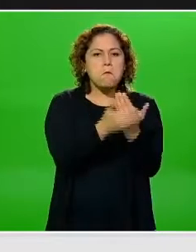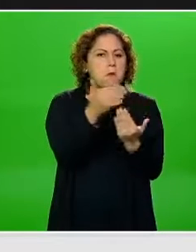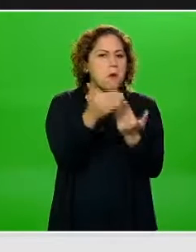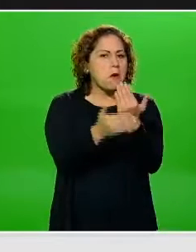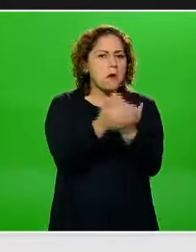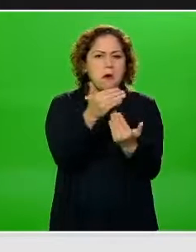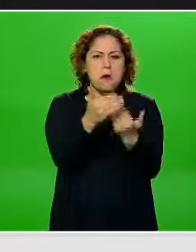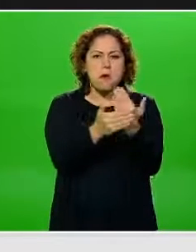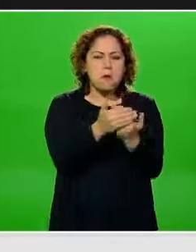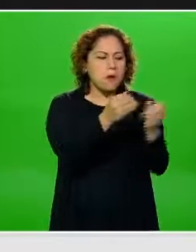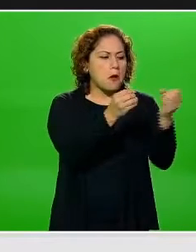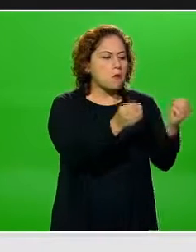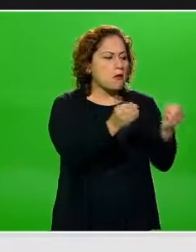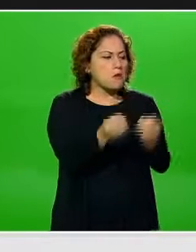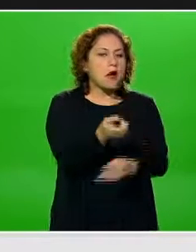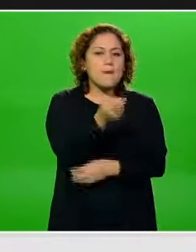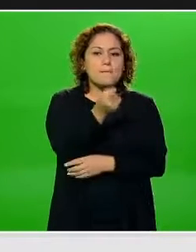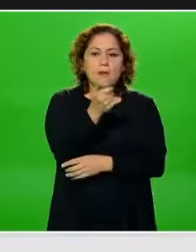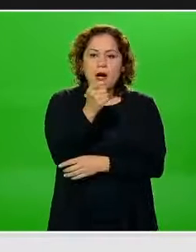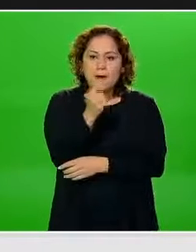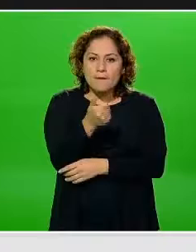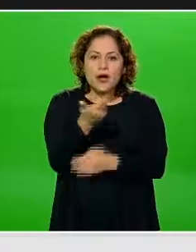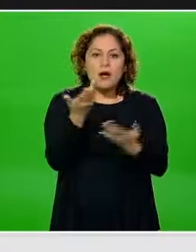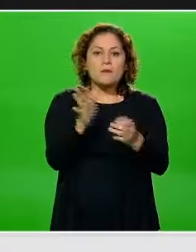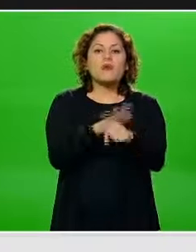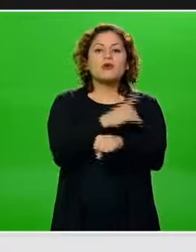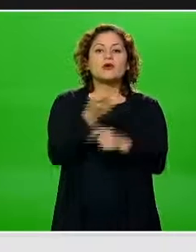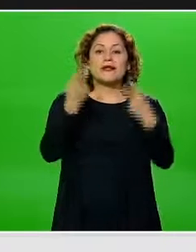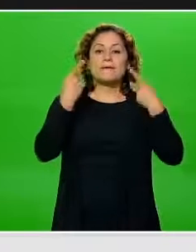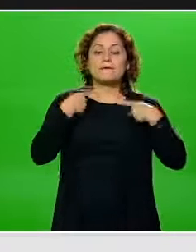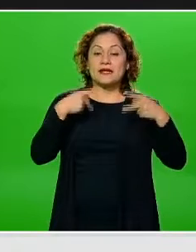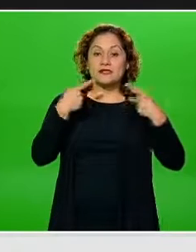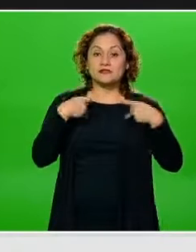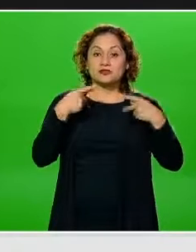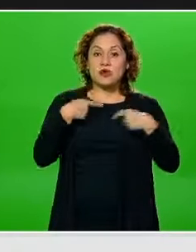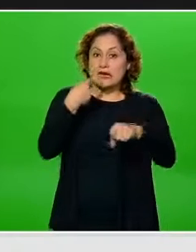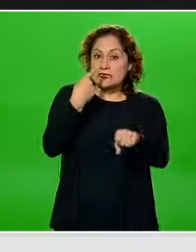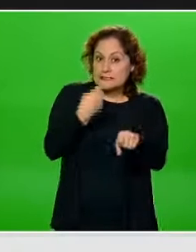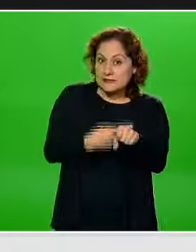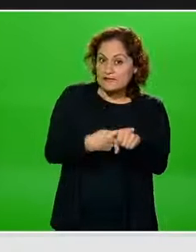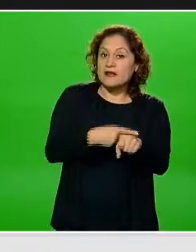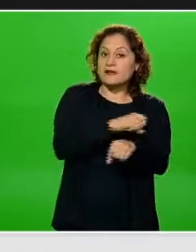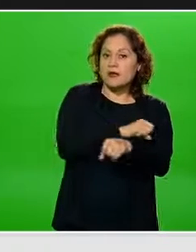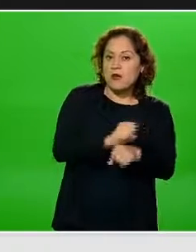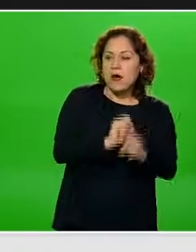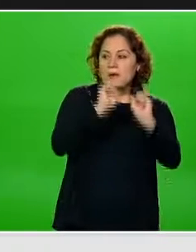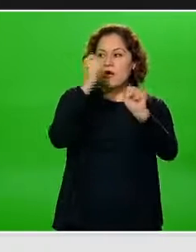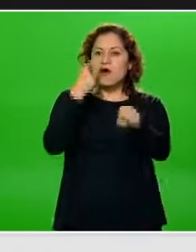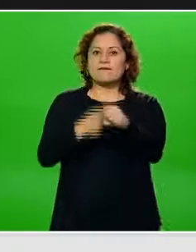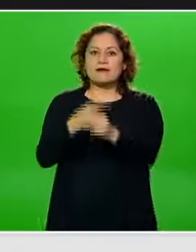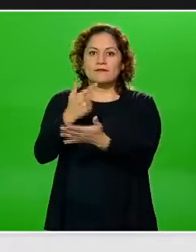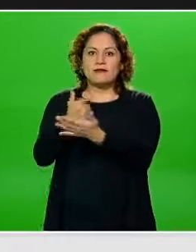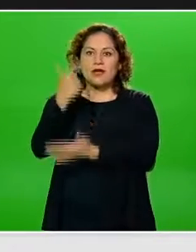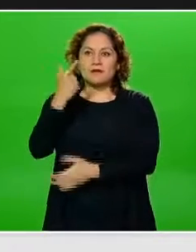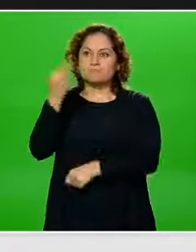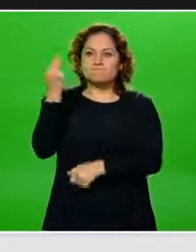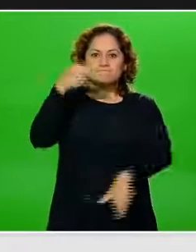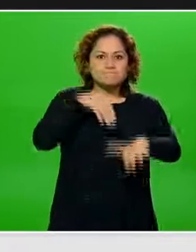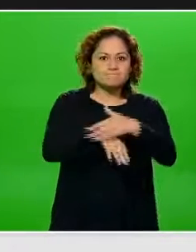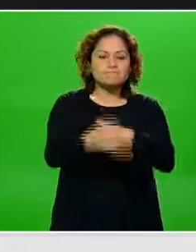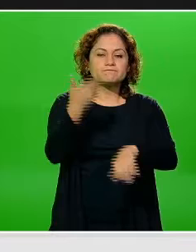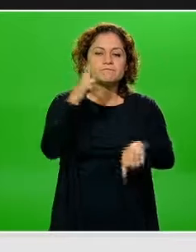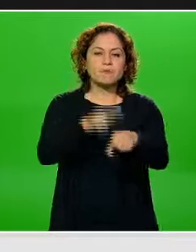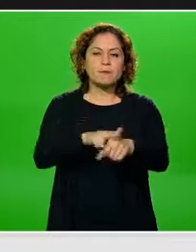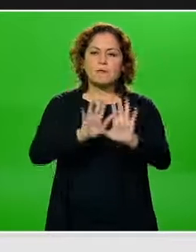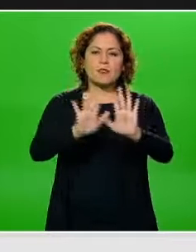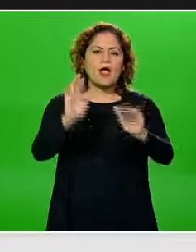la solicitud de la población, tanto de camas generales como de camas con ventilador, pues es menos que